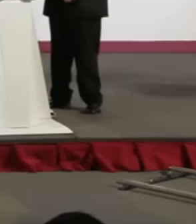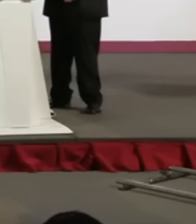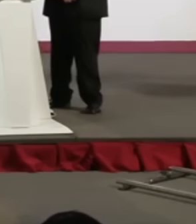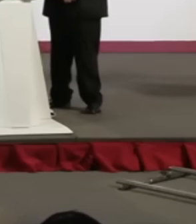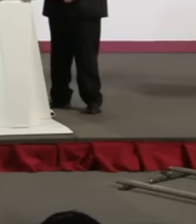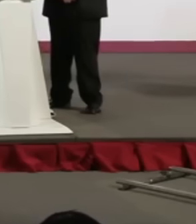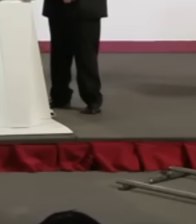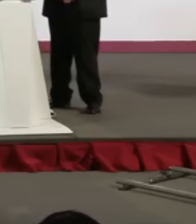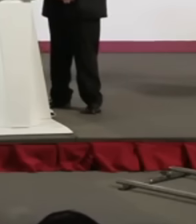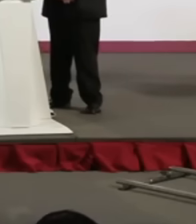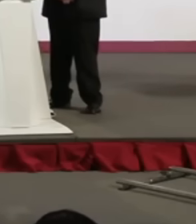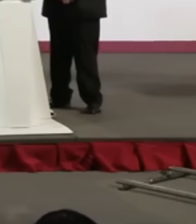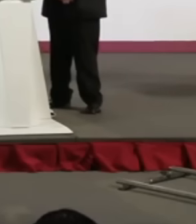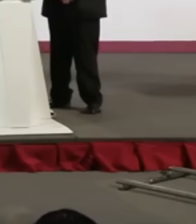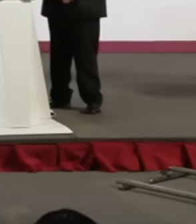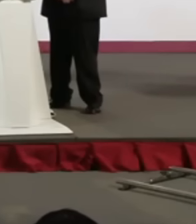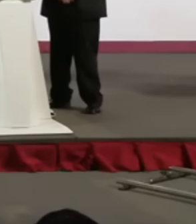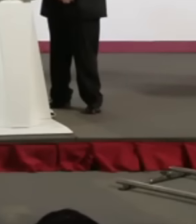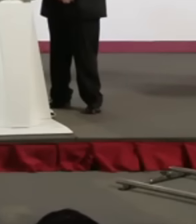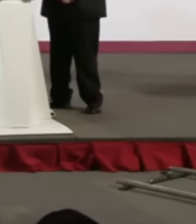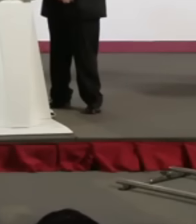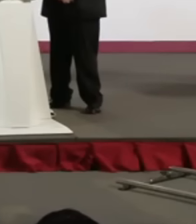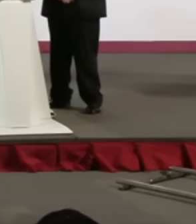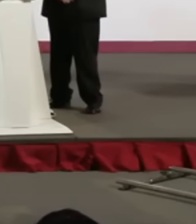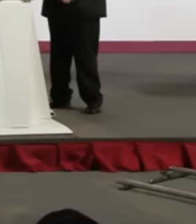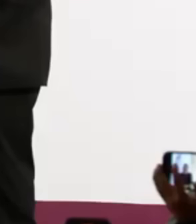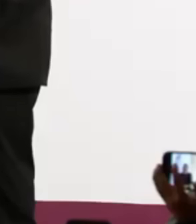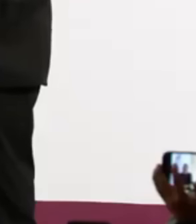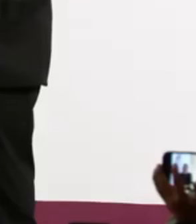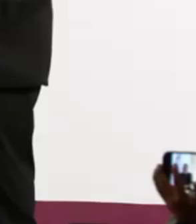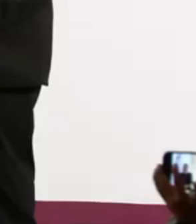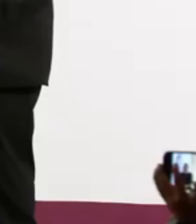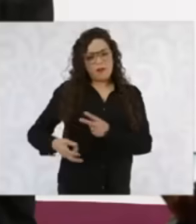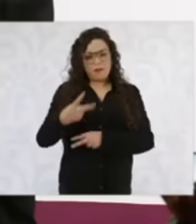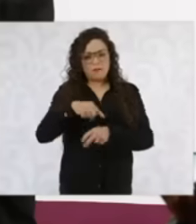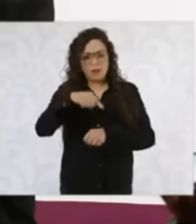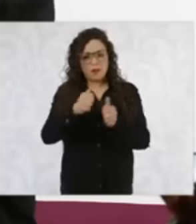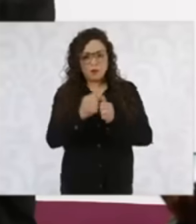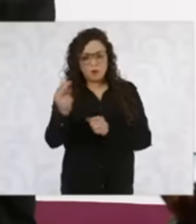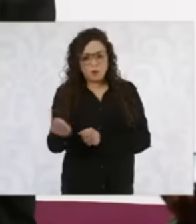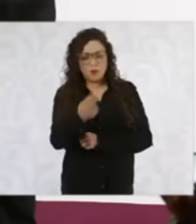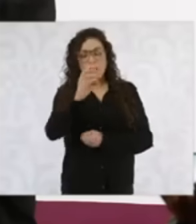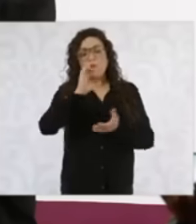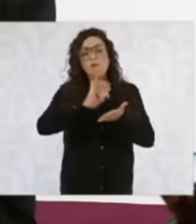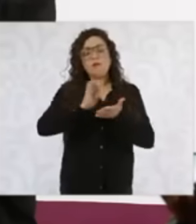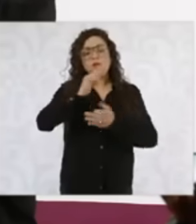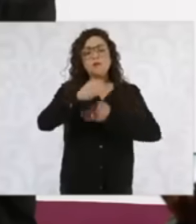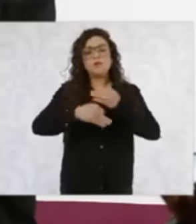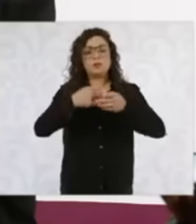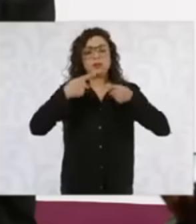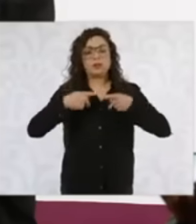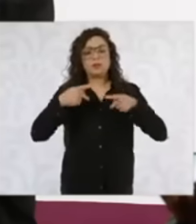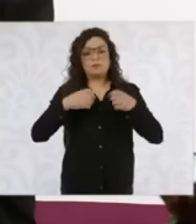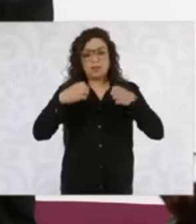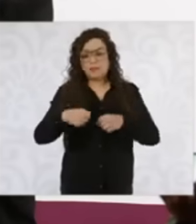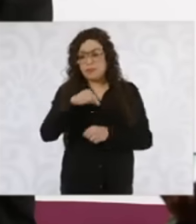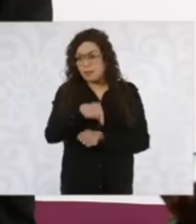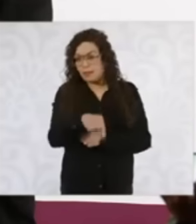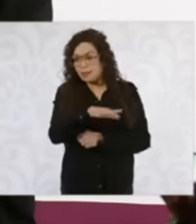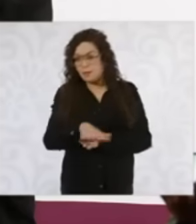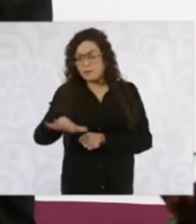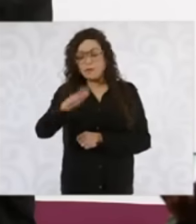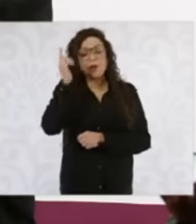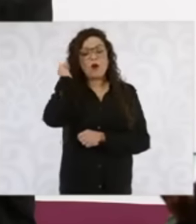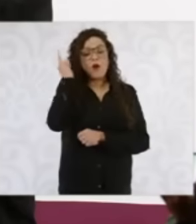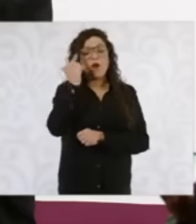también viene el aguinaldo. Sí, señores y señoras, los pensionados también tienen derecho a recibir su aguinaldo. Así que estén pendientes de que se